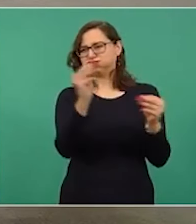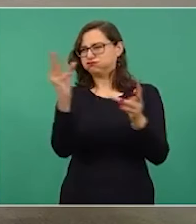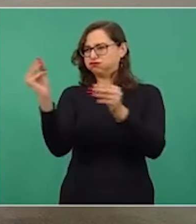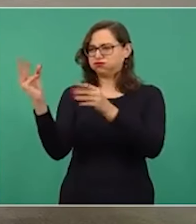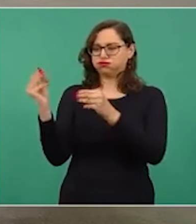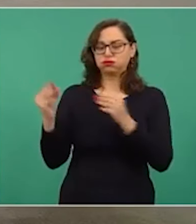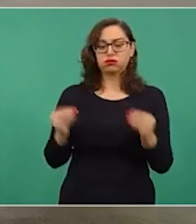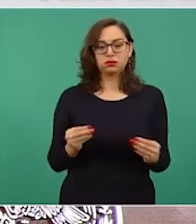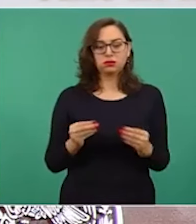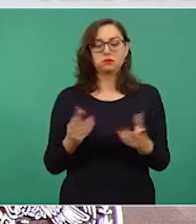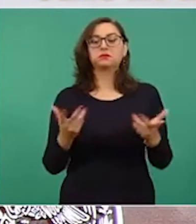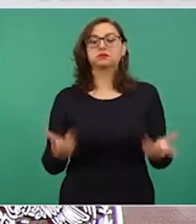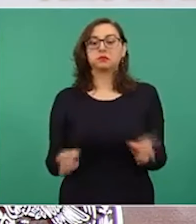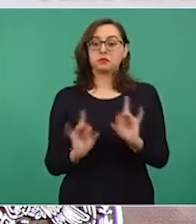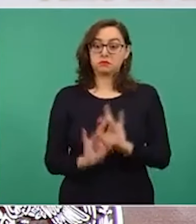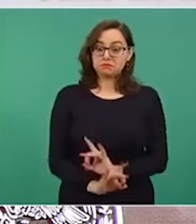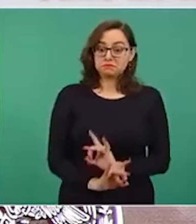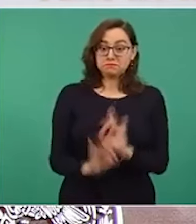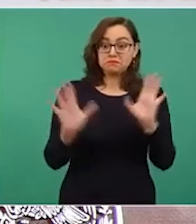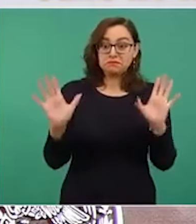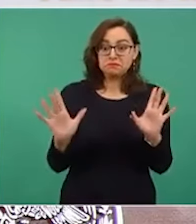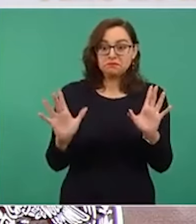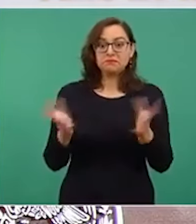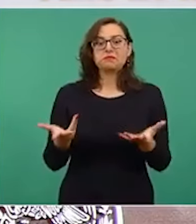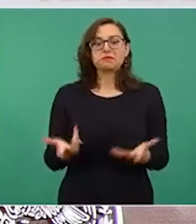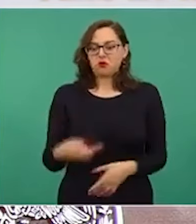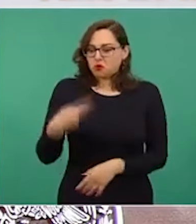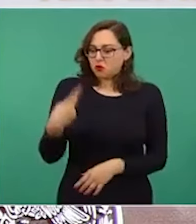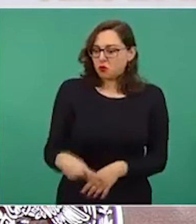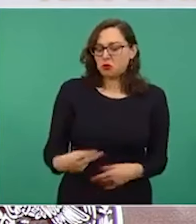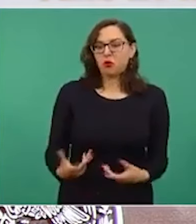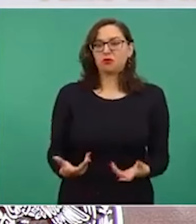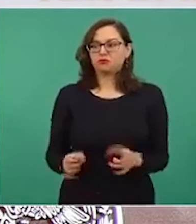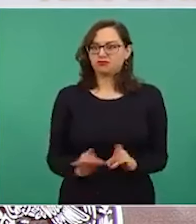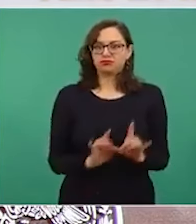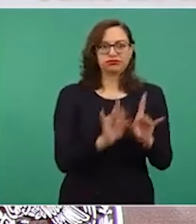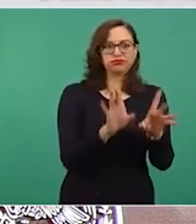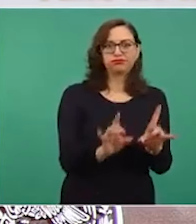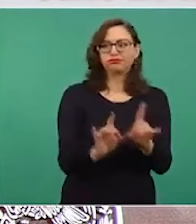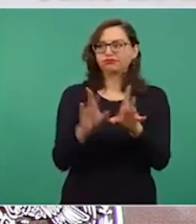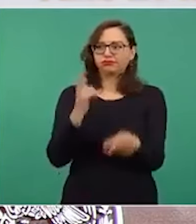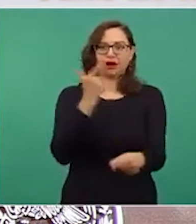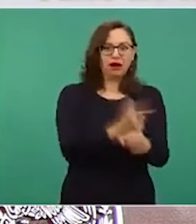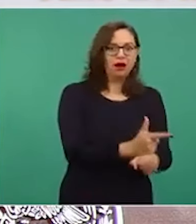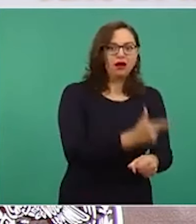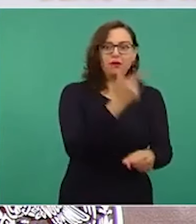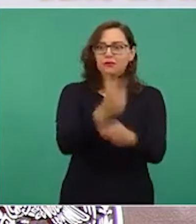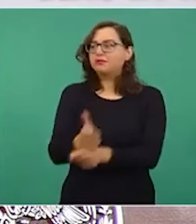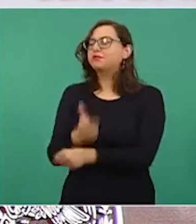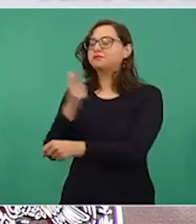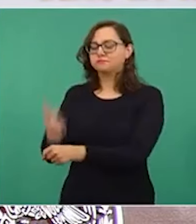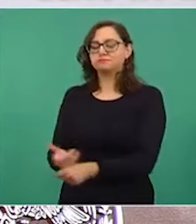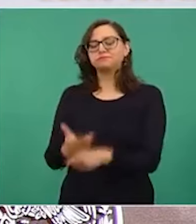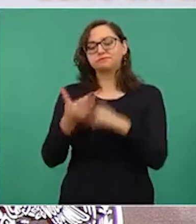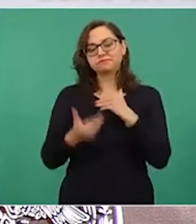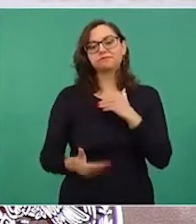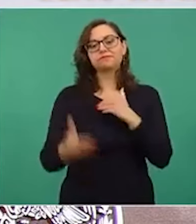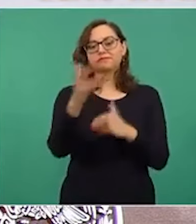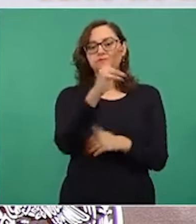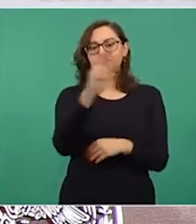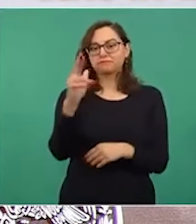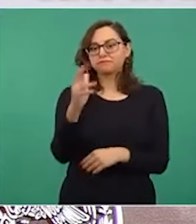país. No es casualidad que las raíces vivas de México estén emergiendo para reconocerse por una civilización que